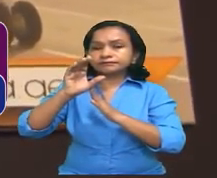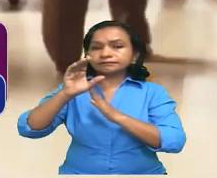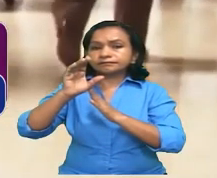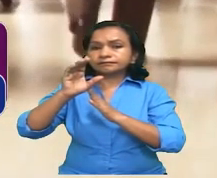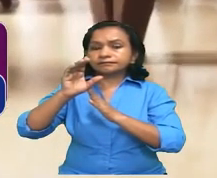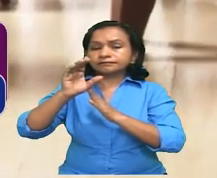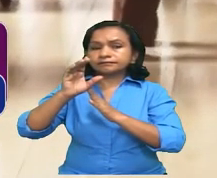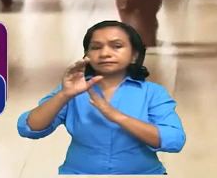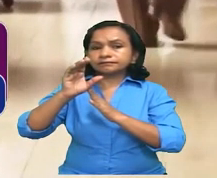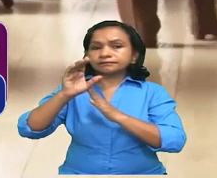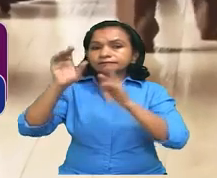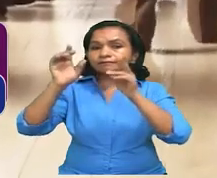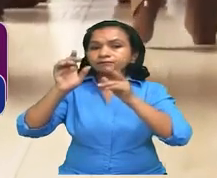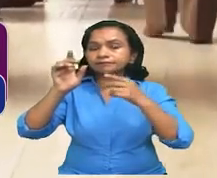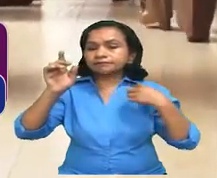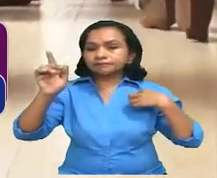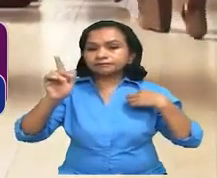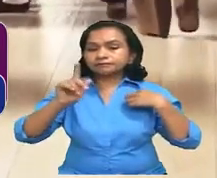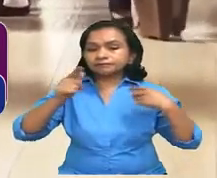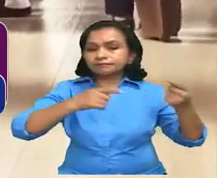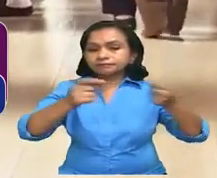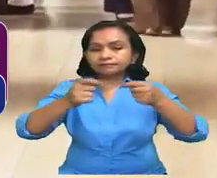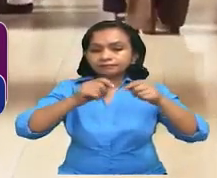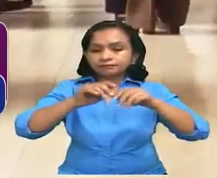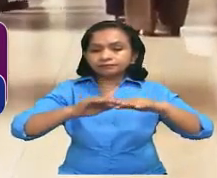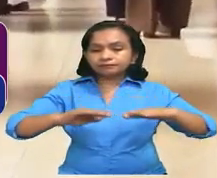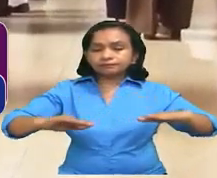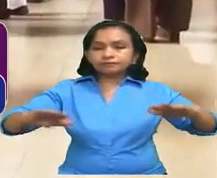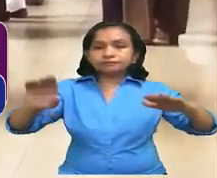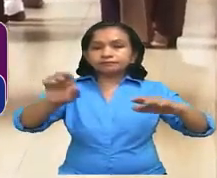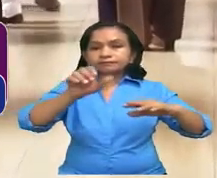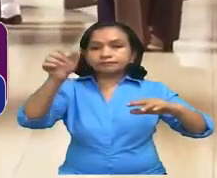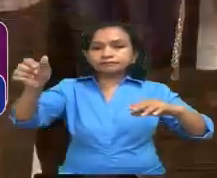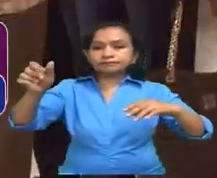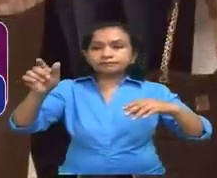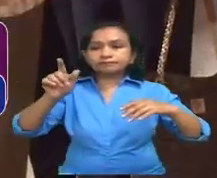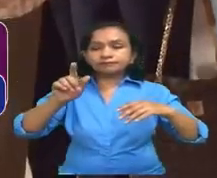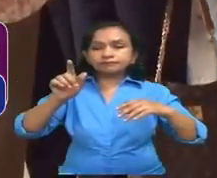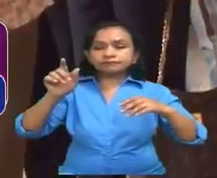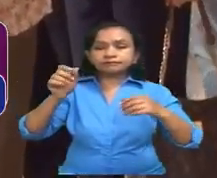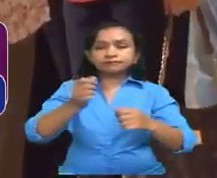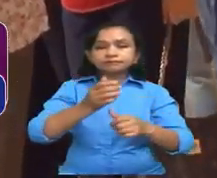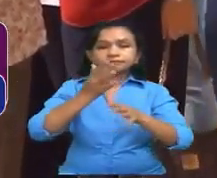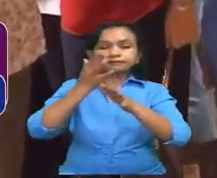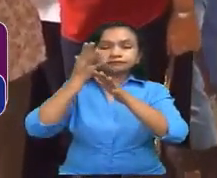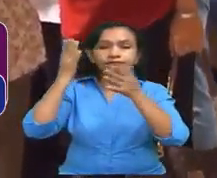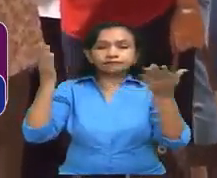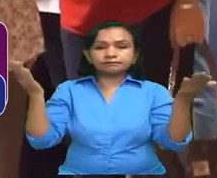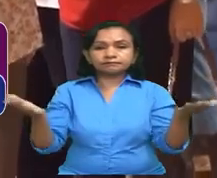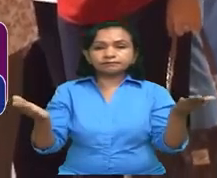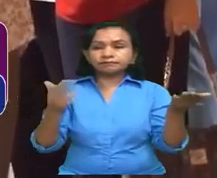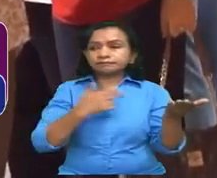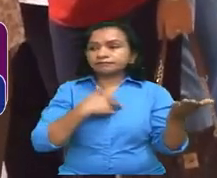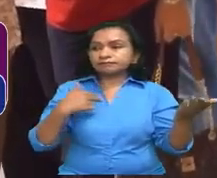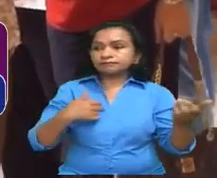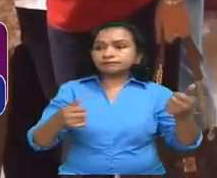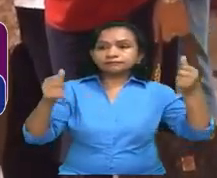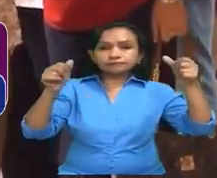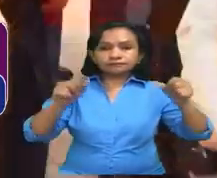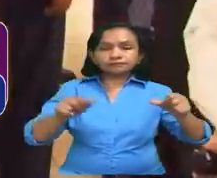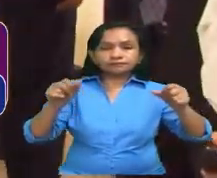inversión orientada al sector turístico por parte de la empresa portuaria, tenemos también una tienda libre que